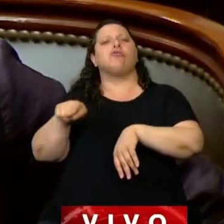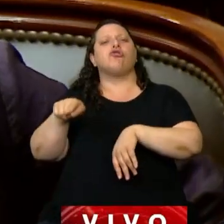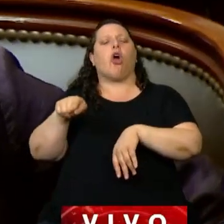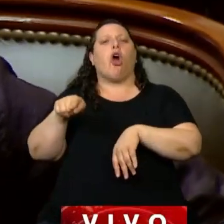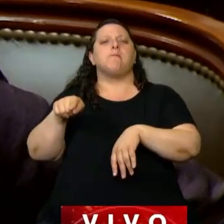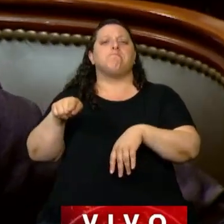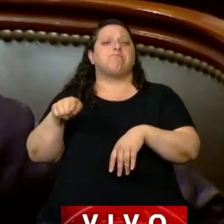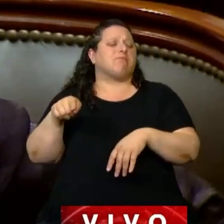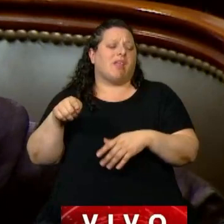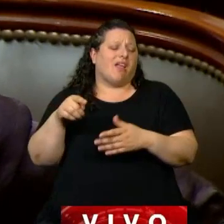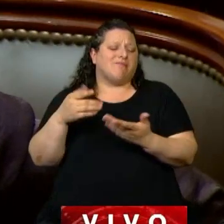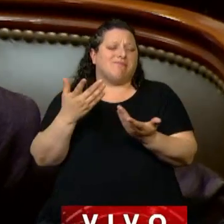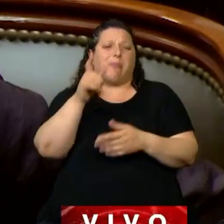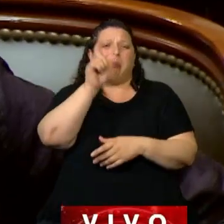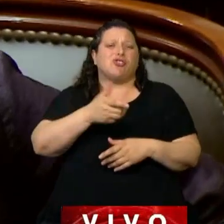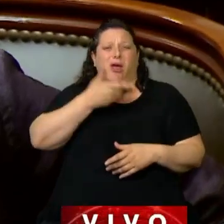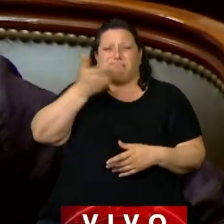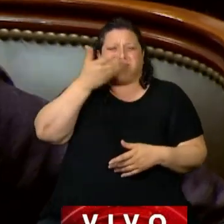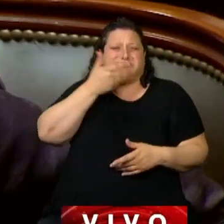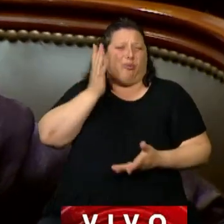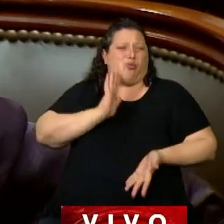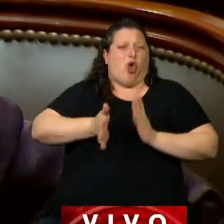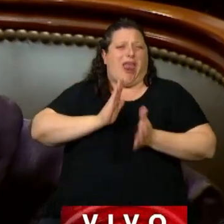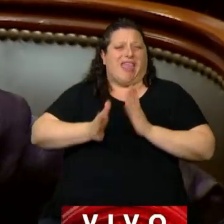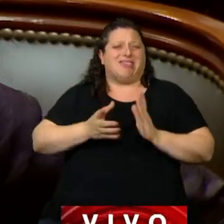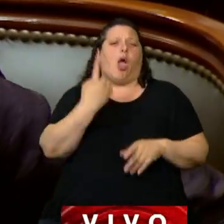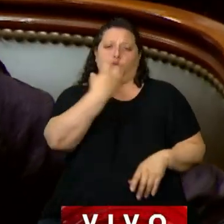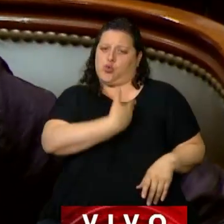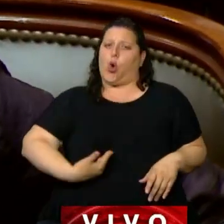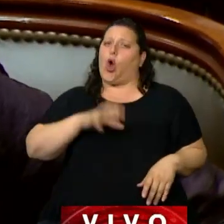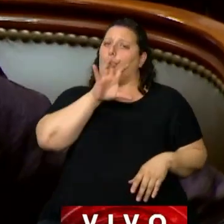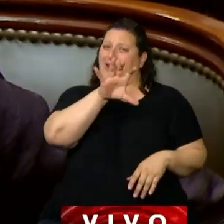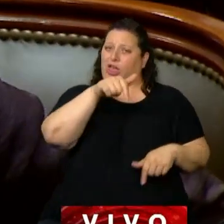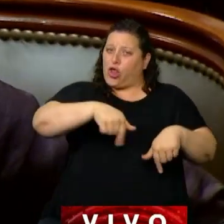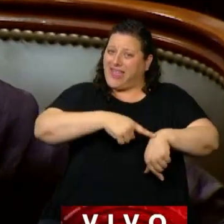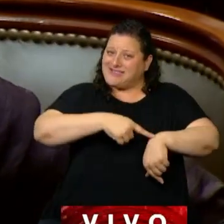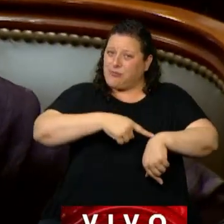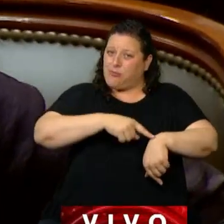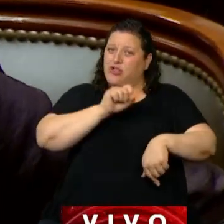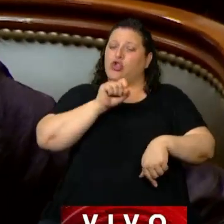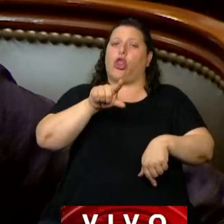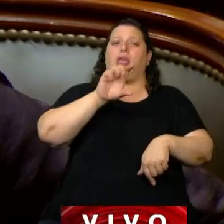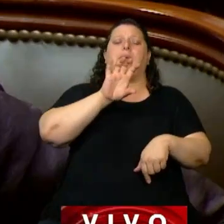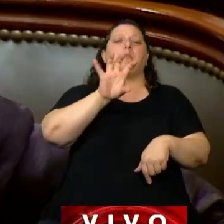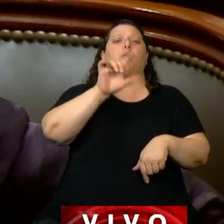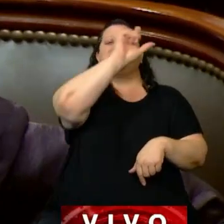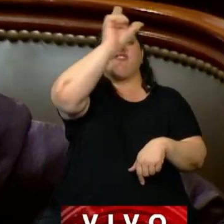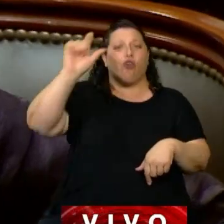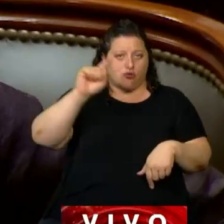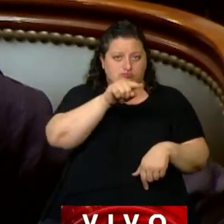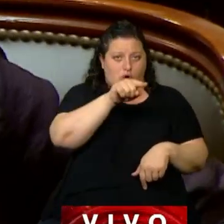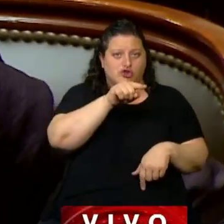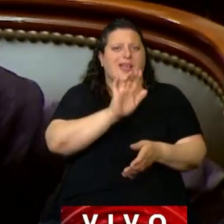con una intensidad de violencia verbal pocas veces vista un gobernador en actividad formoseño el gobernador